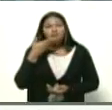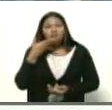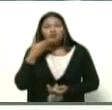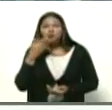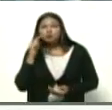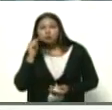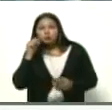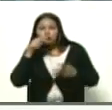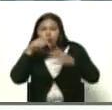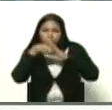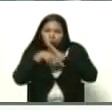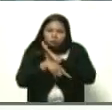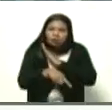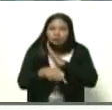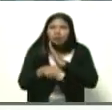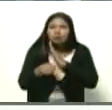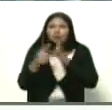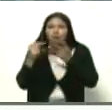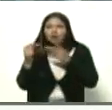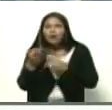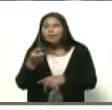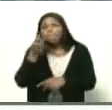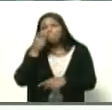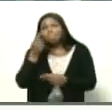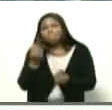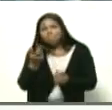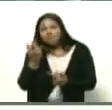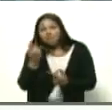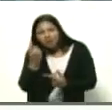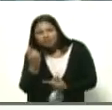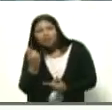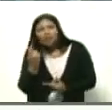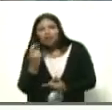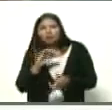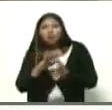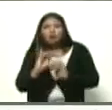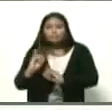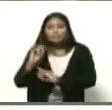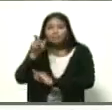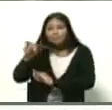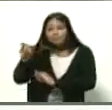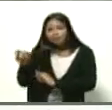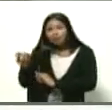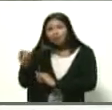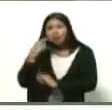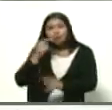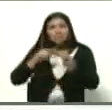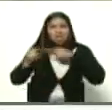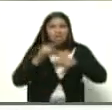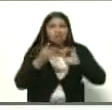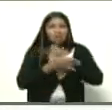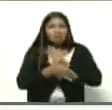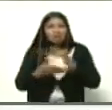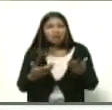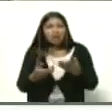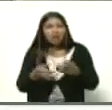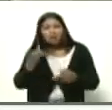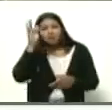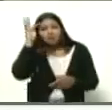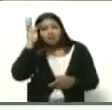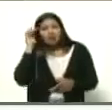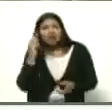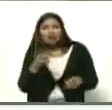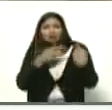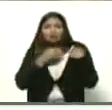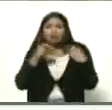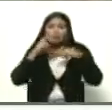digo que esa es una materia pendiente, porque además las propias víctimas señalan que los fiscales que estuvieron a cargo